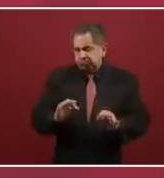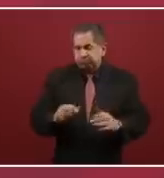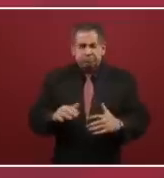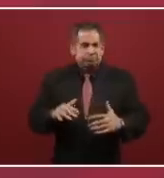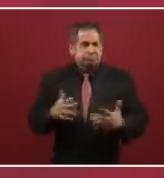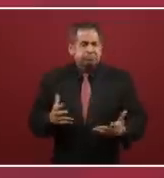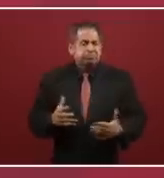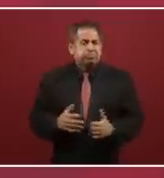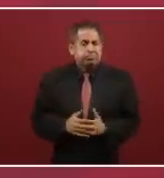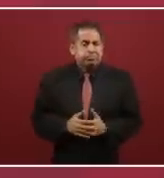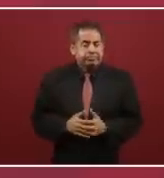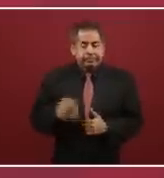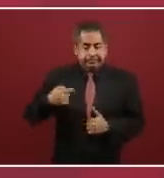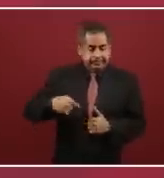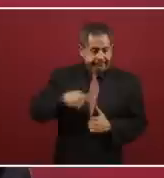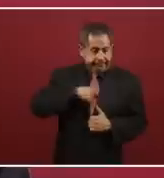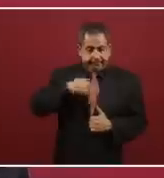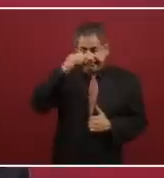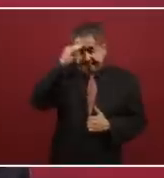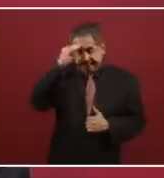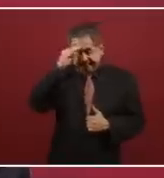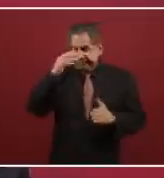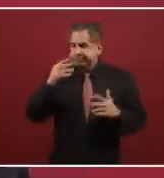porque consideramos que fue